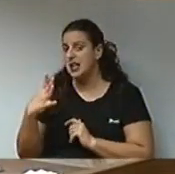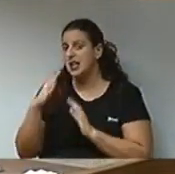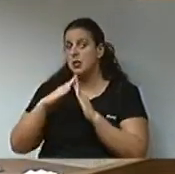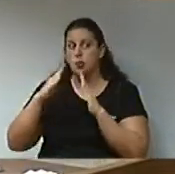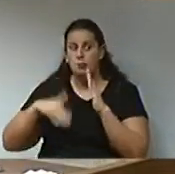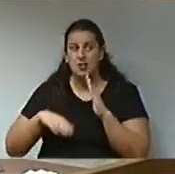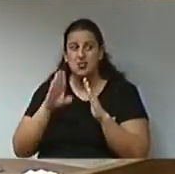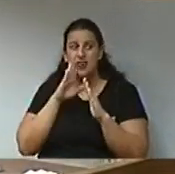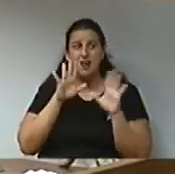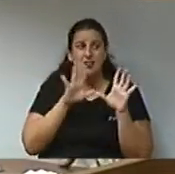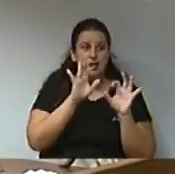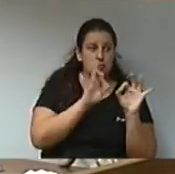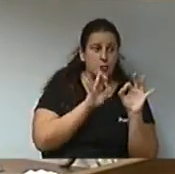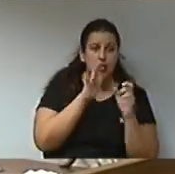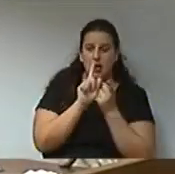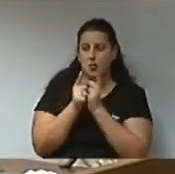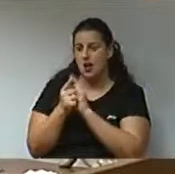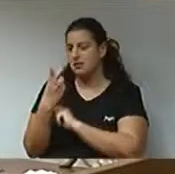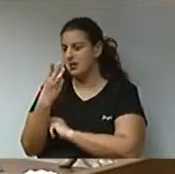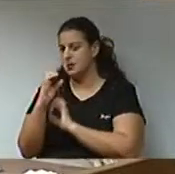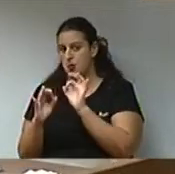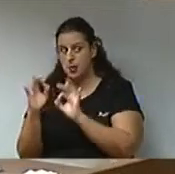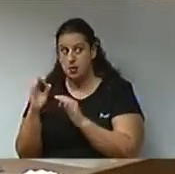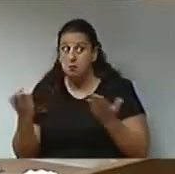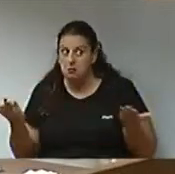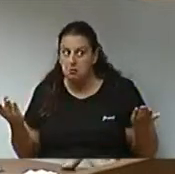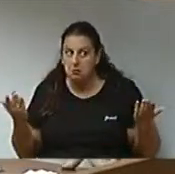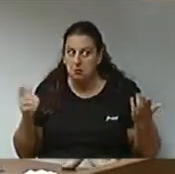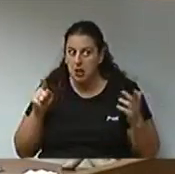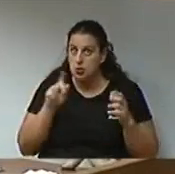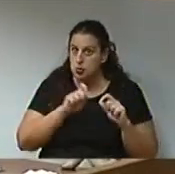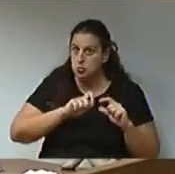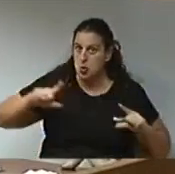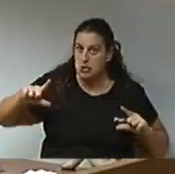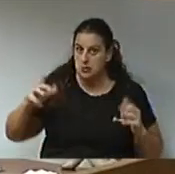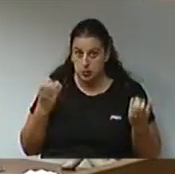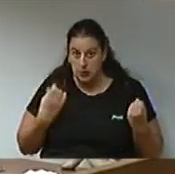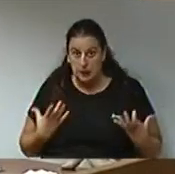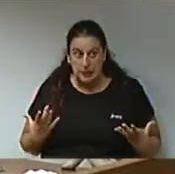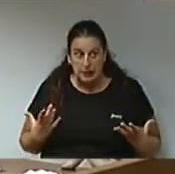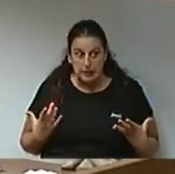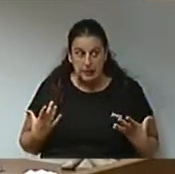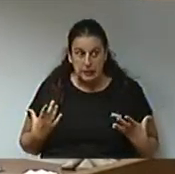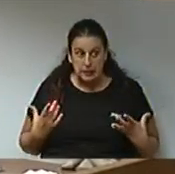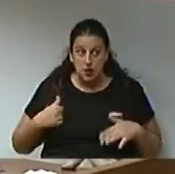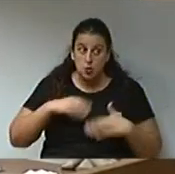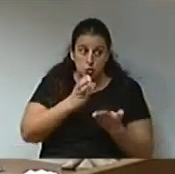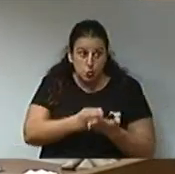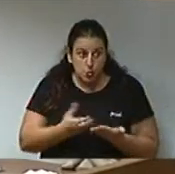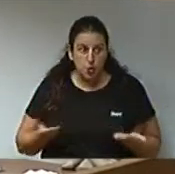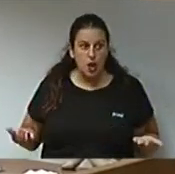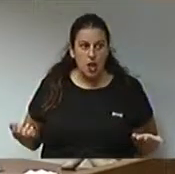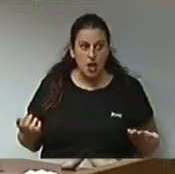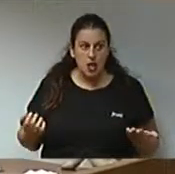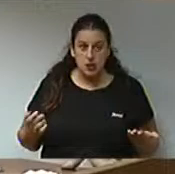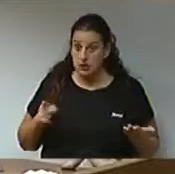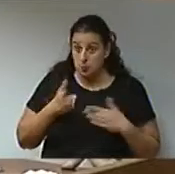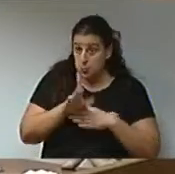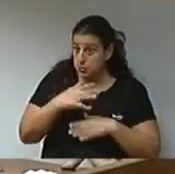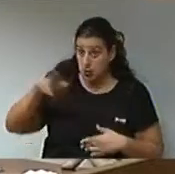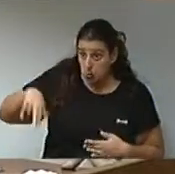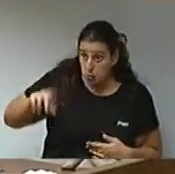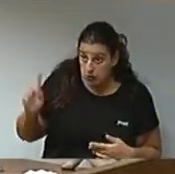pagar el 10% al 3%. ¿Eso no es progresivo? ¿No es constitucional? ¿Esa propuesta no lo